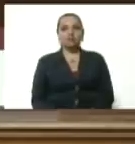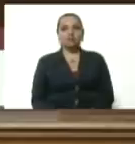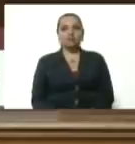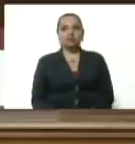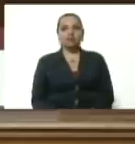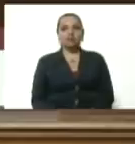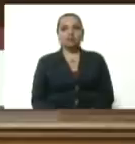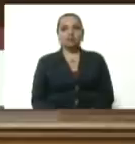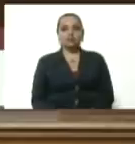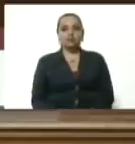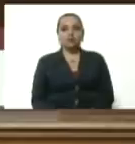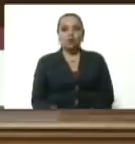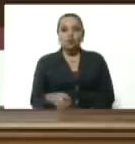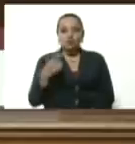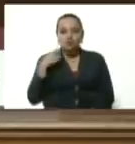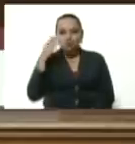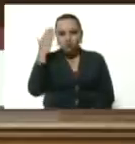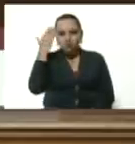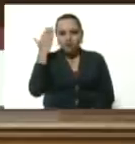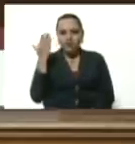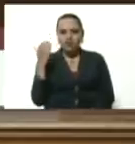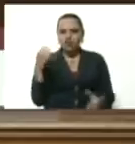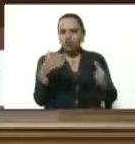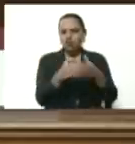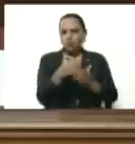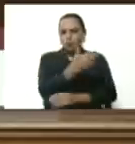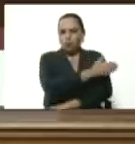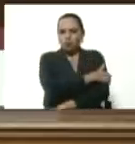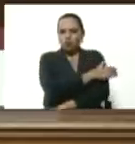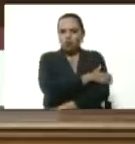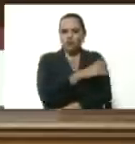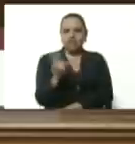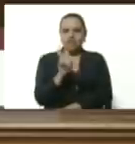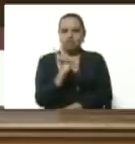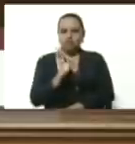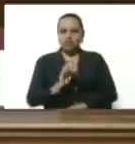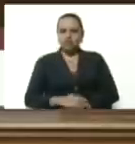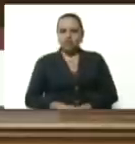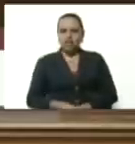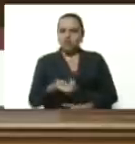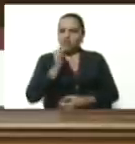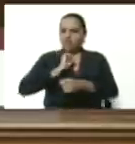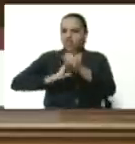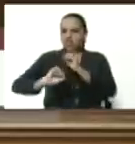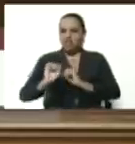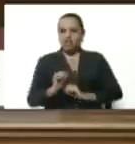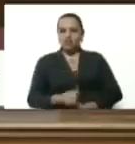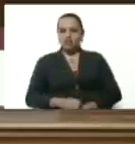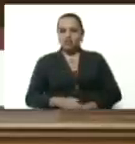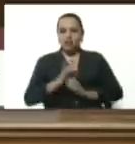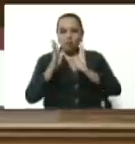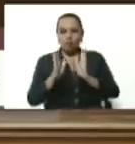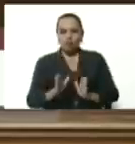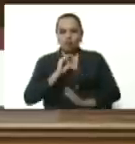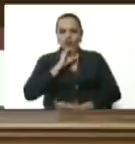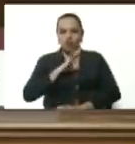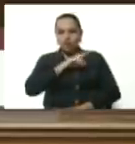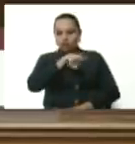Uno escucha, mire, sectores de la oposición venezolana defender la posición histórica nuestra.